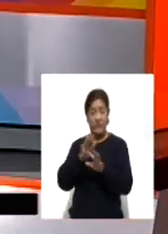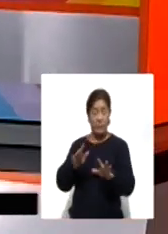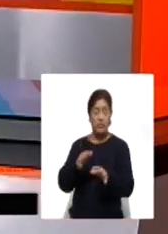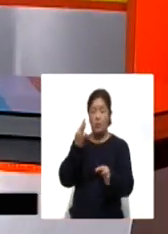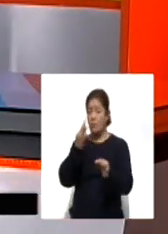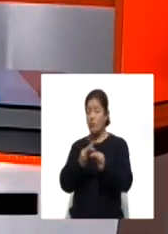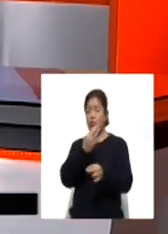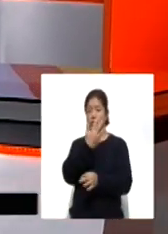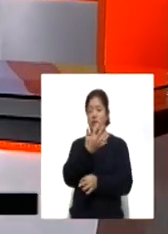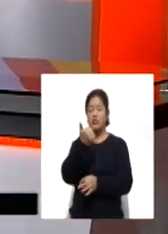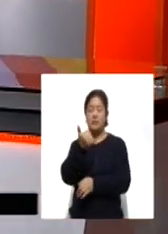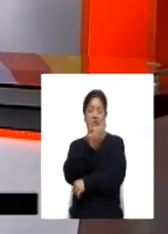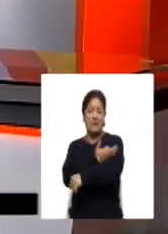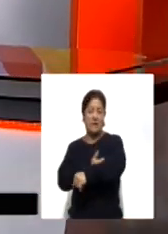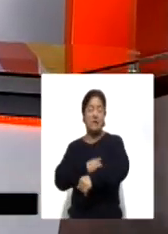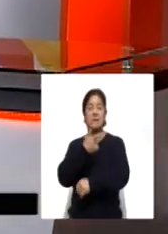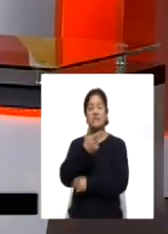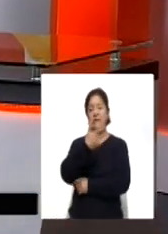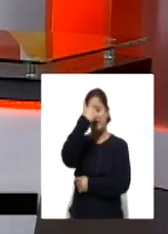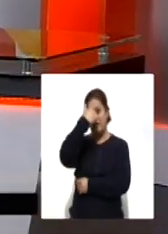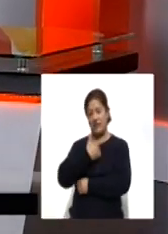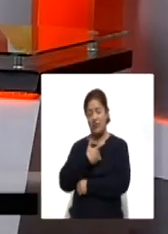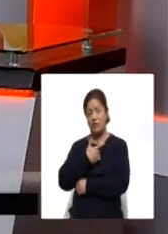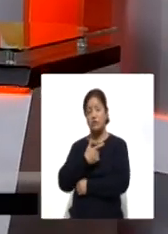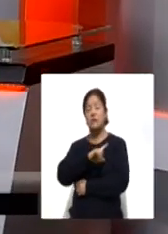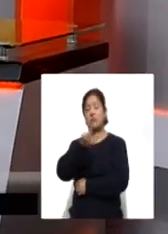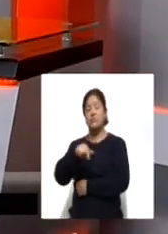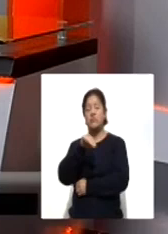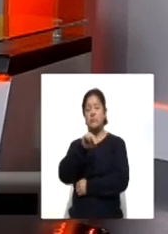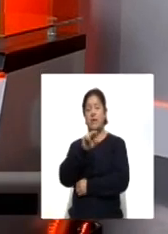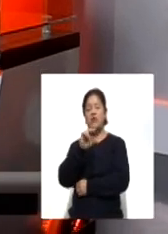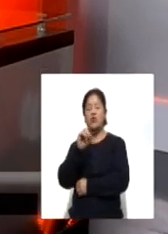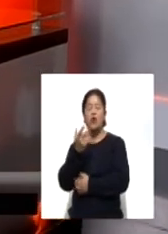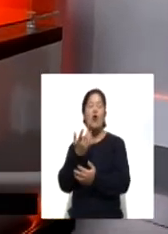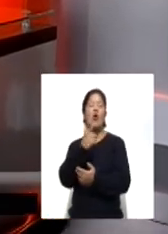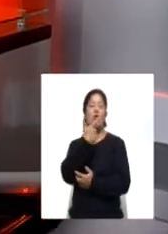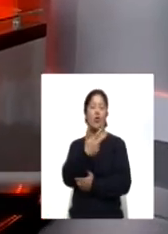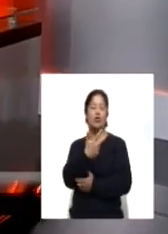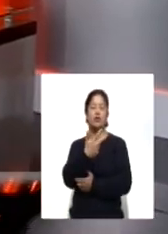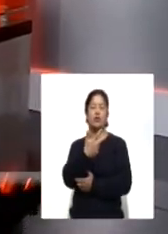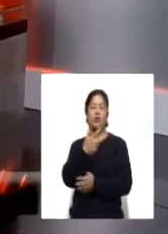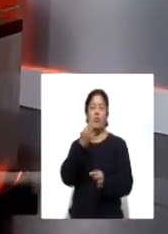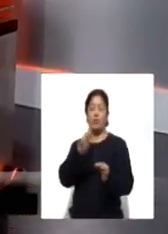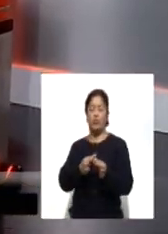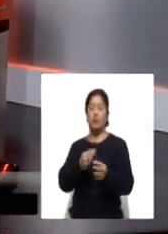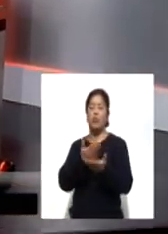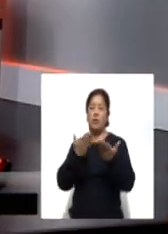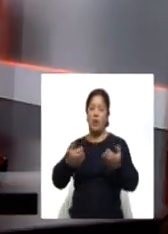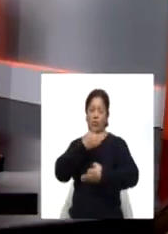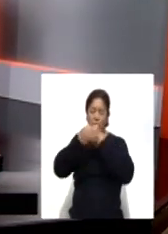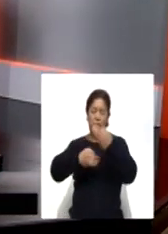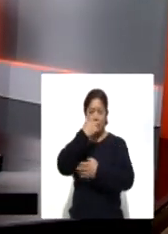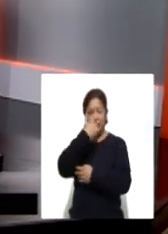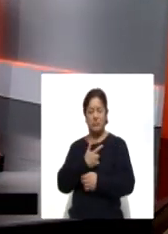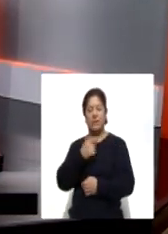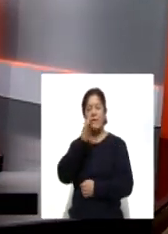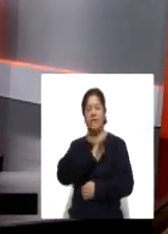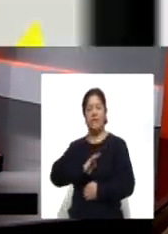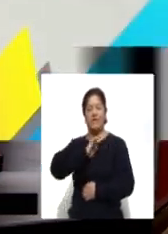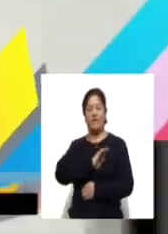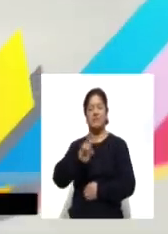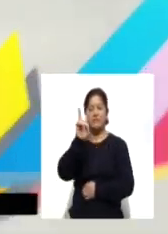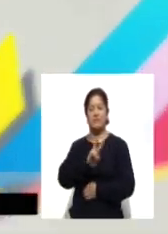de las 17, las 18 y las 19 horas. Mario Romero lo espera a las 20 horas con la tercera emisión de Ahora Noticias. Feliz viernes.